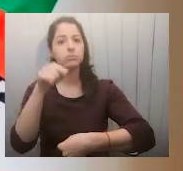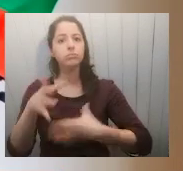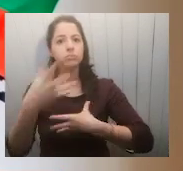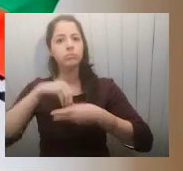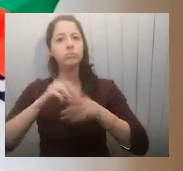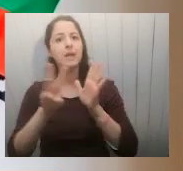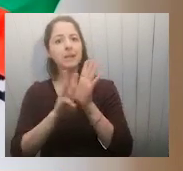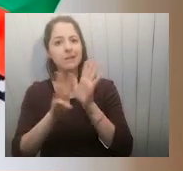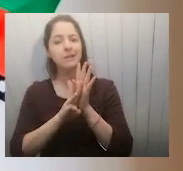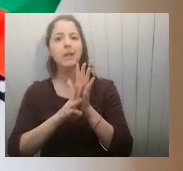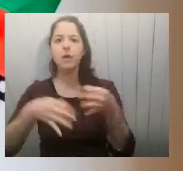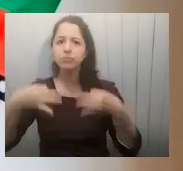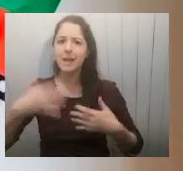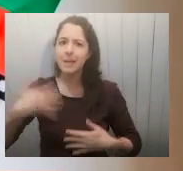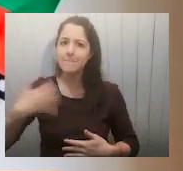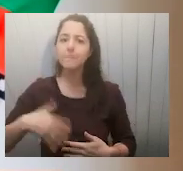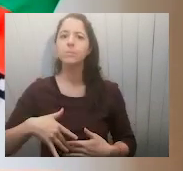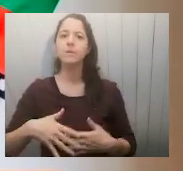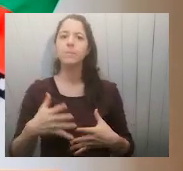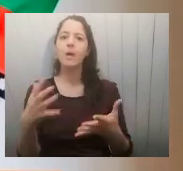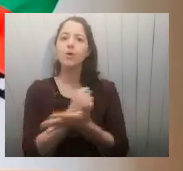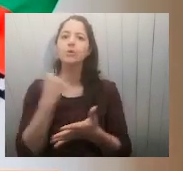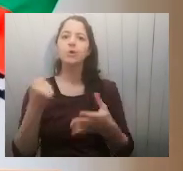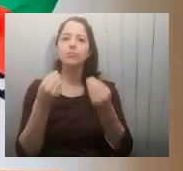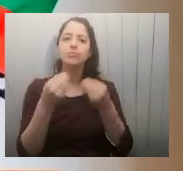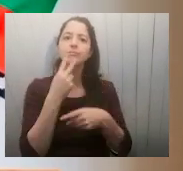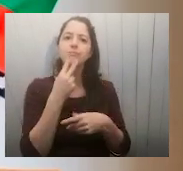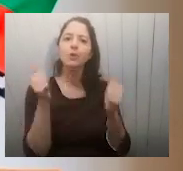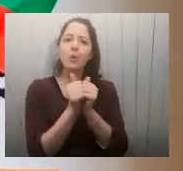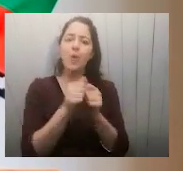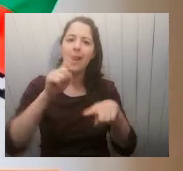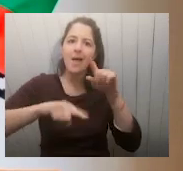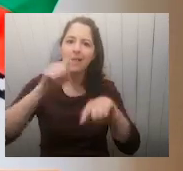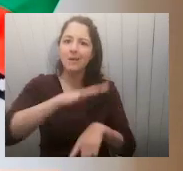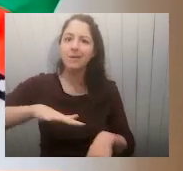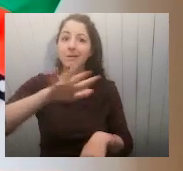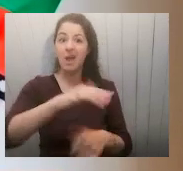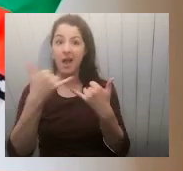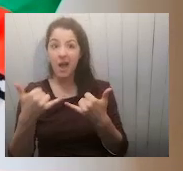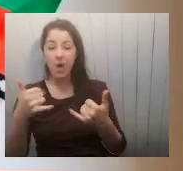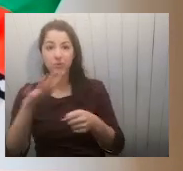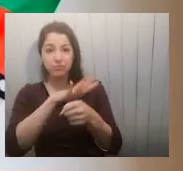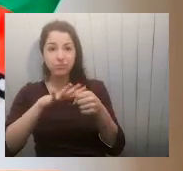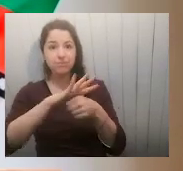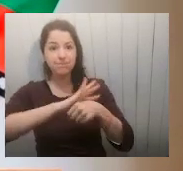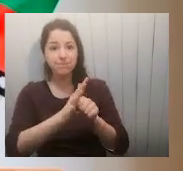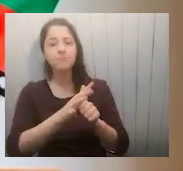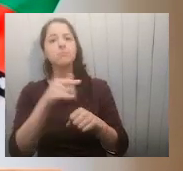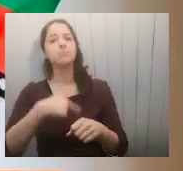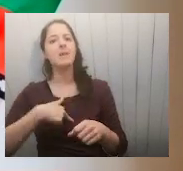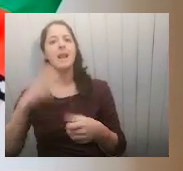recuperar sus identidades, esenciales para alcanzar la dignidad y el buen vivir con la madre tierra. En la